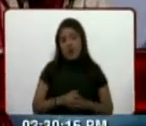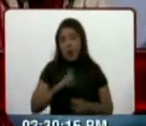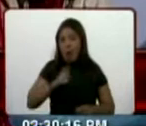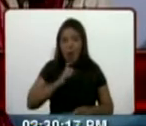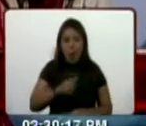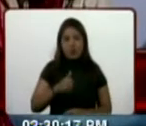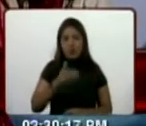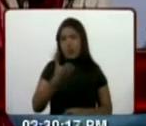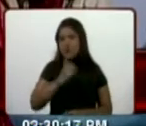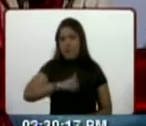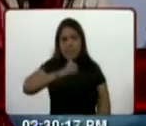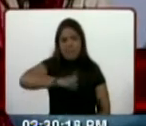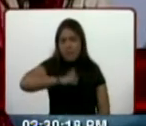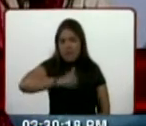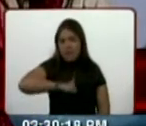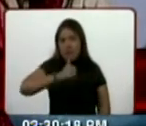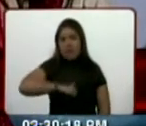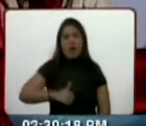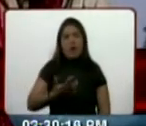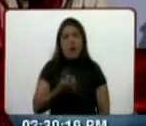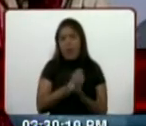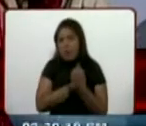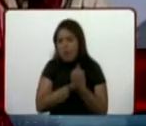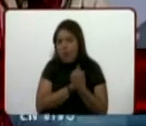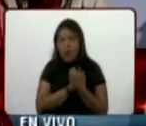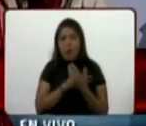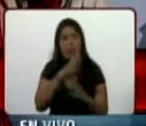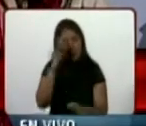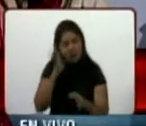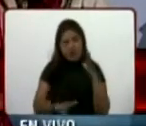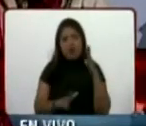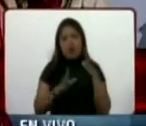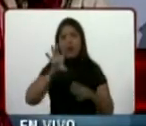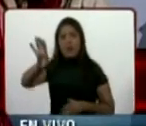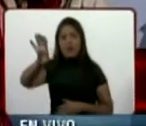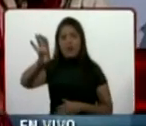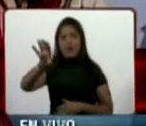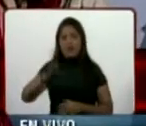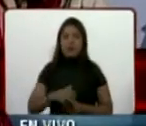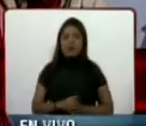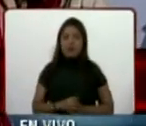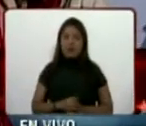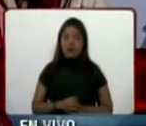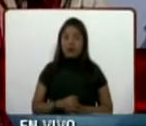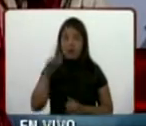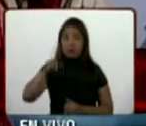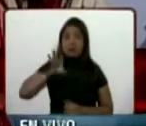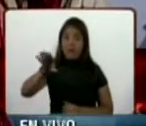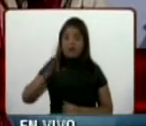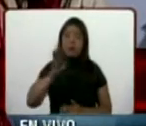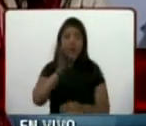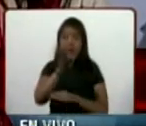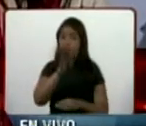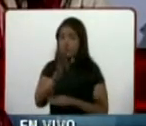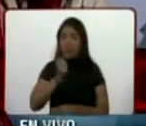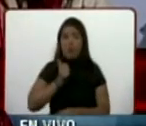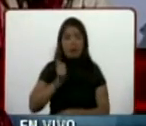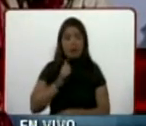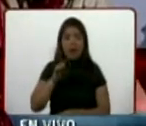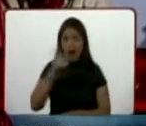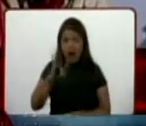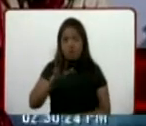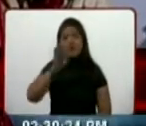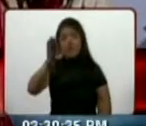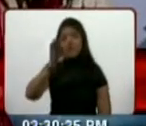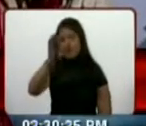intolerancia, la maldad. Con amor, con fe en la patria. Esta patria tiene más futuro que cualquier cosa.